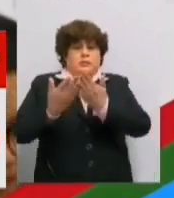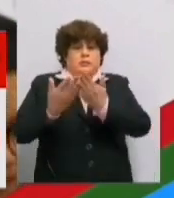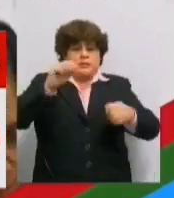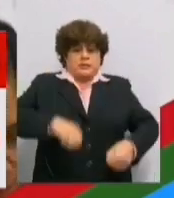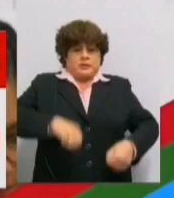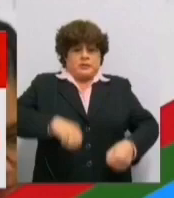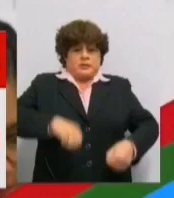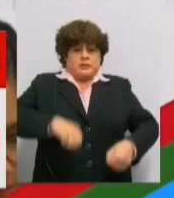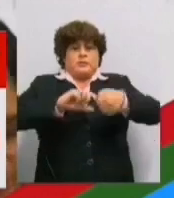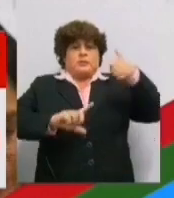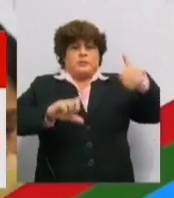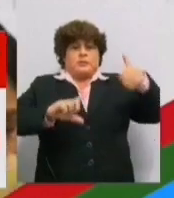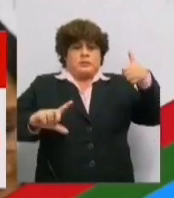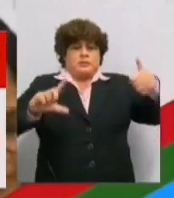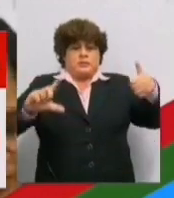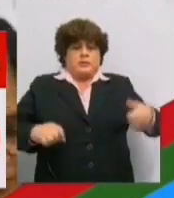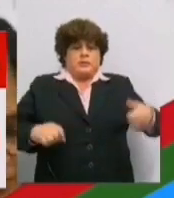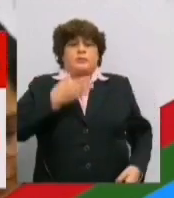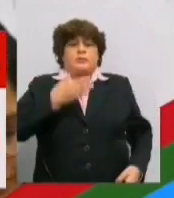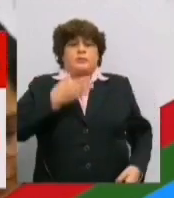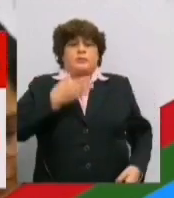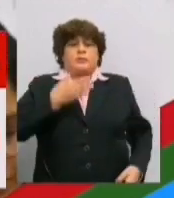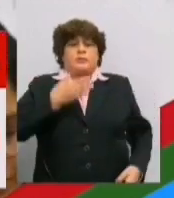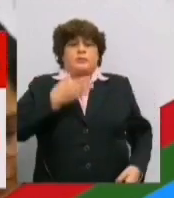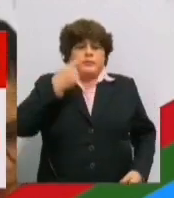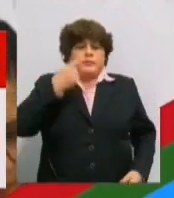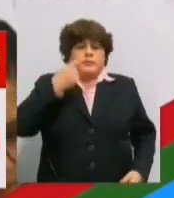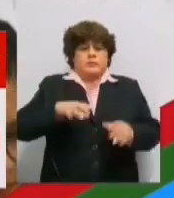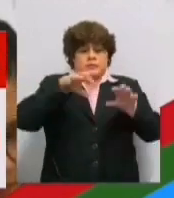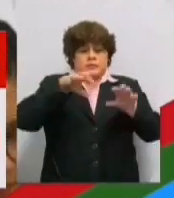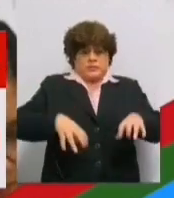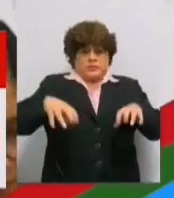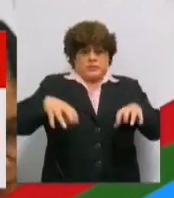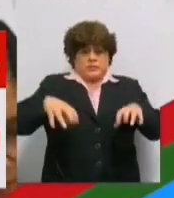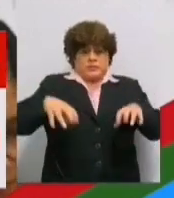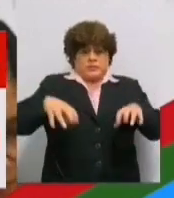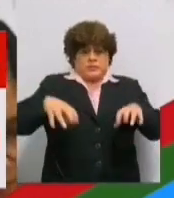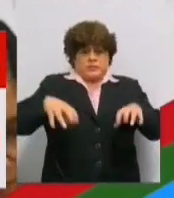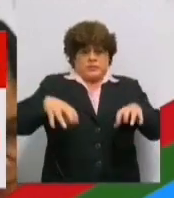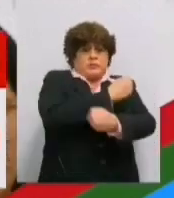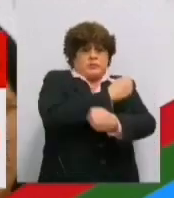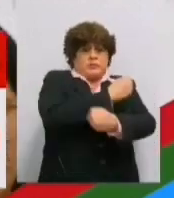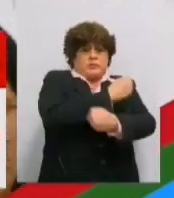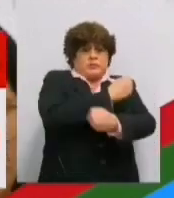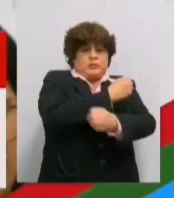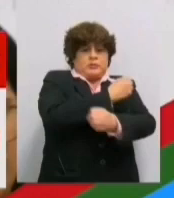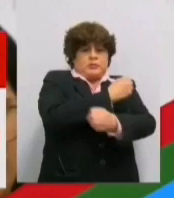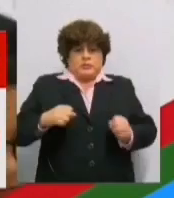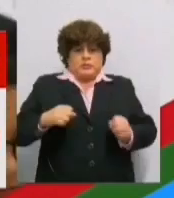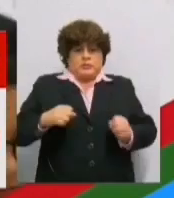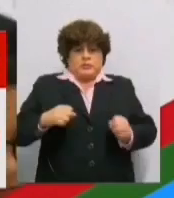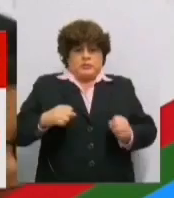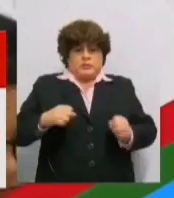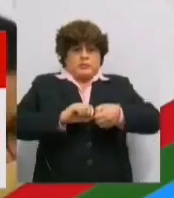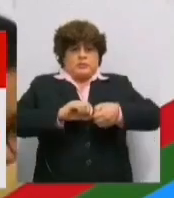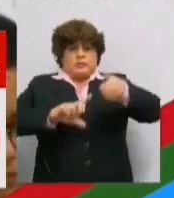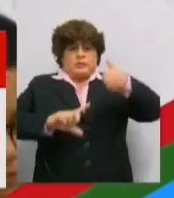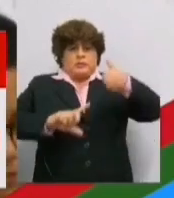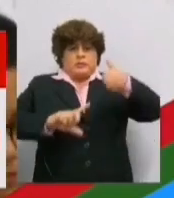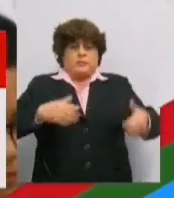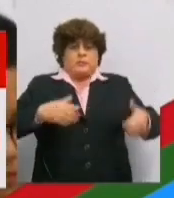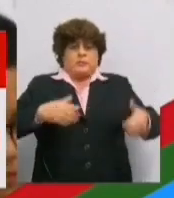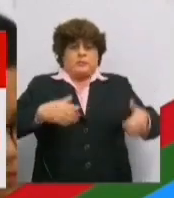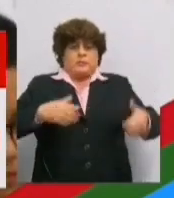la región la libertad vamos a mejorar los centros y puertas bélicas de toda la región vamos a